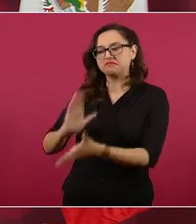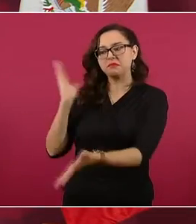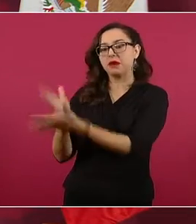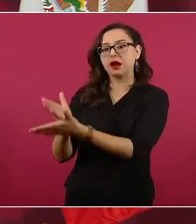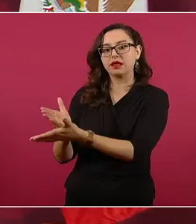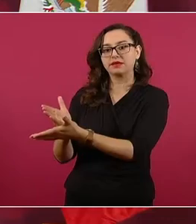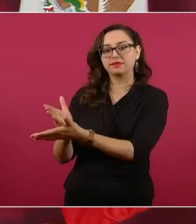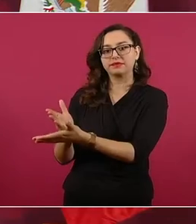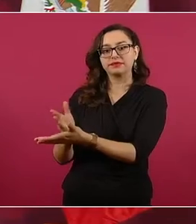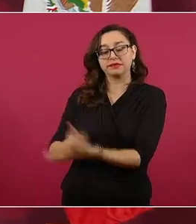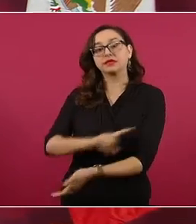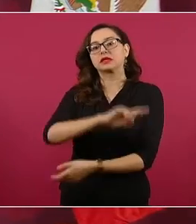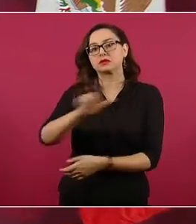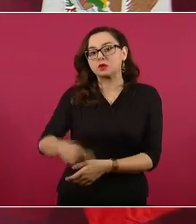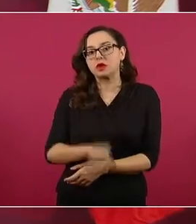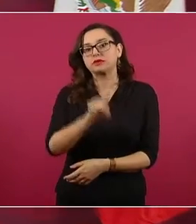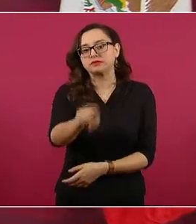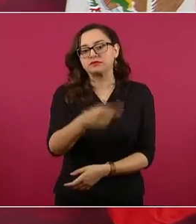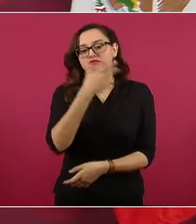Jorge.